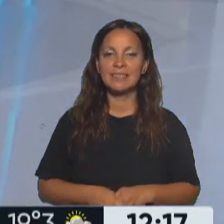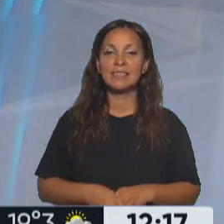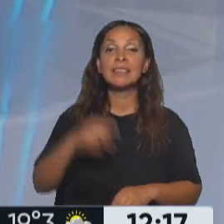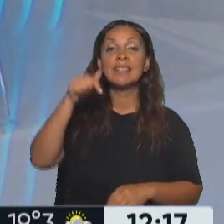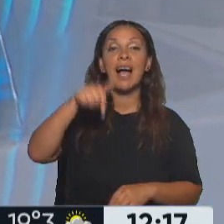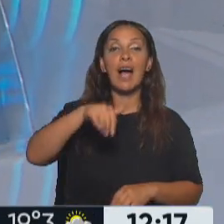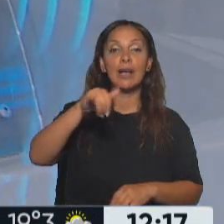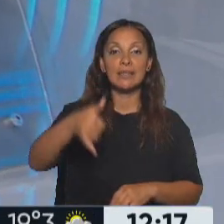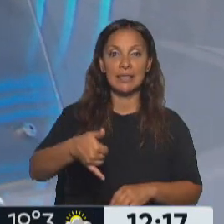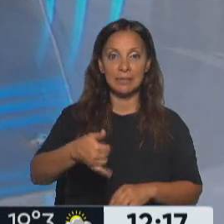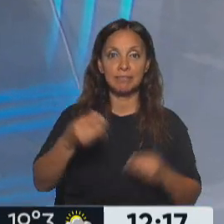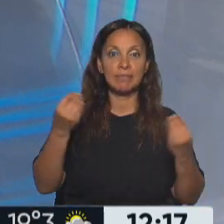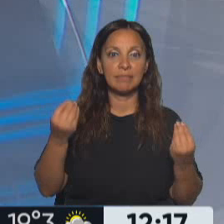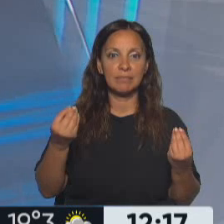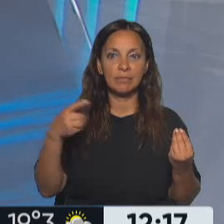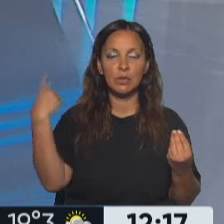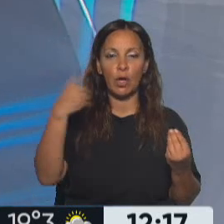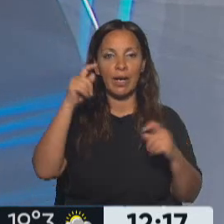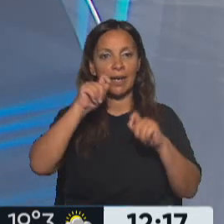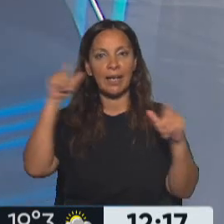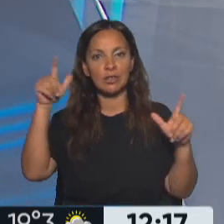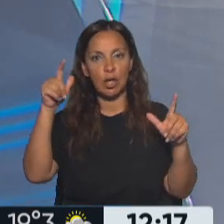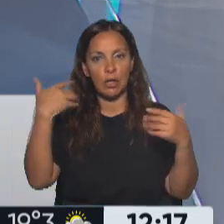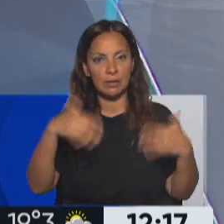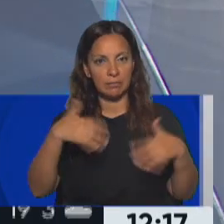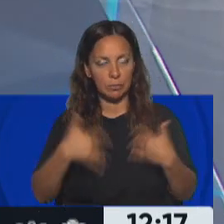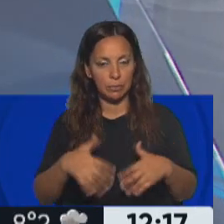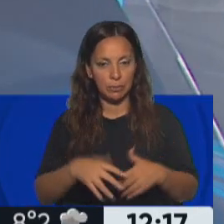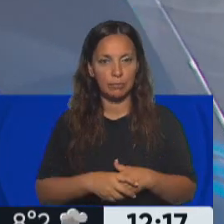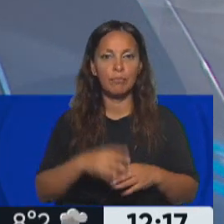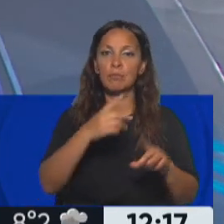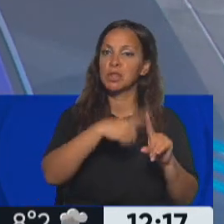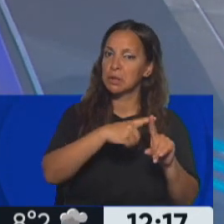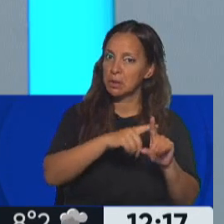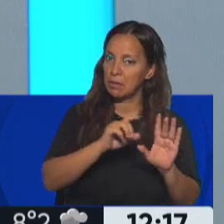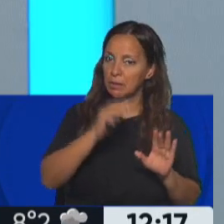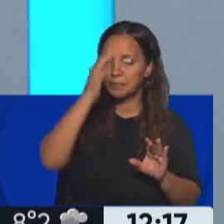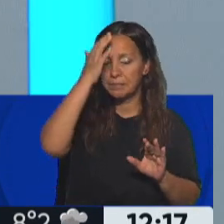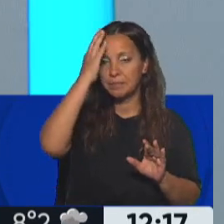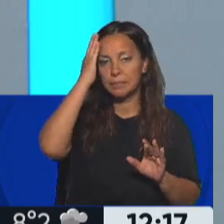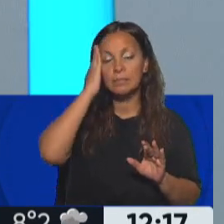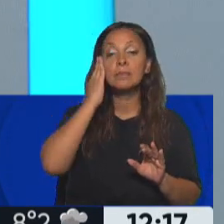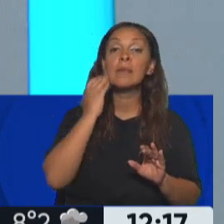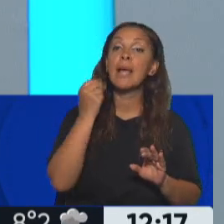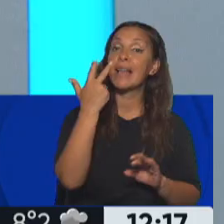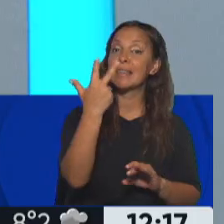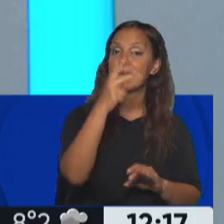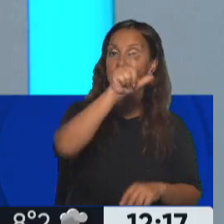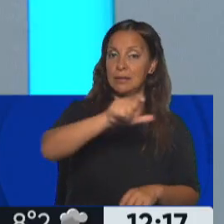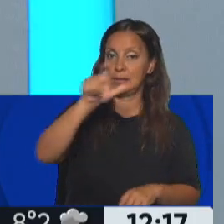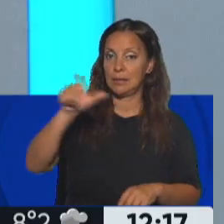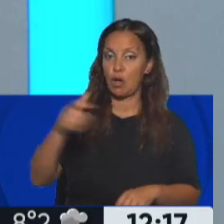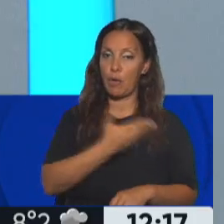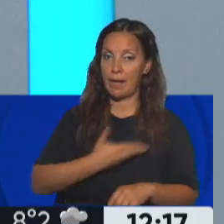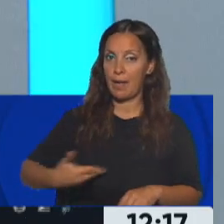bueno, repercusiones políticas, claro, muchas y positivas, Jimé. Sí, así es. Estamos hablando de los 3 gobernadores que en